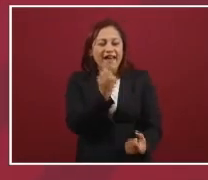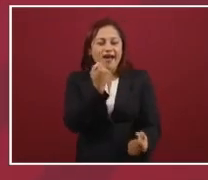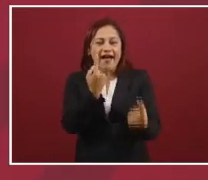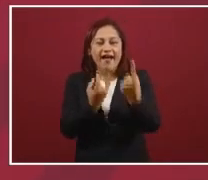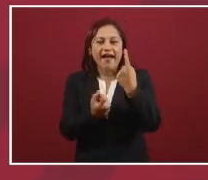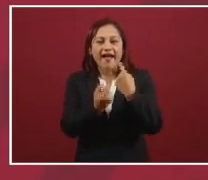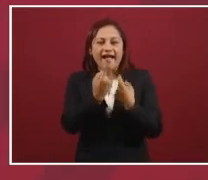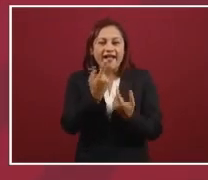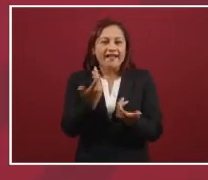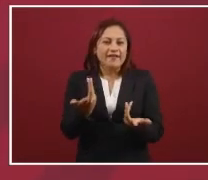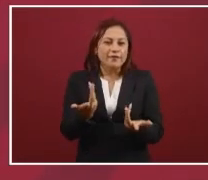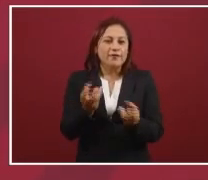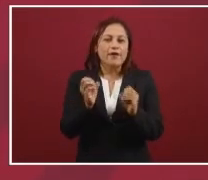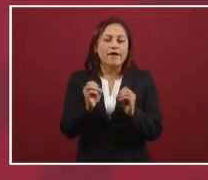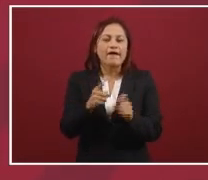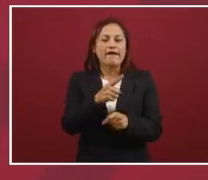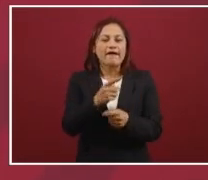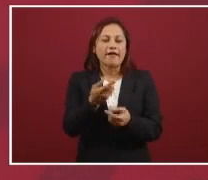billullos.